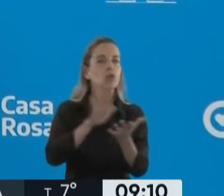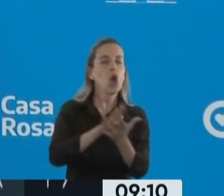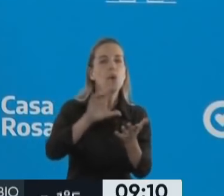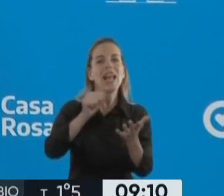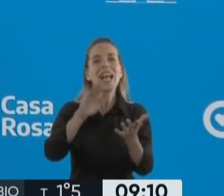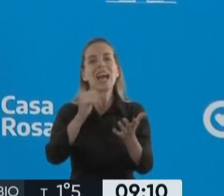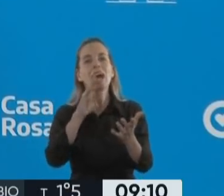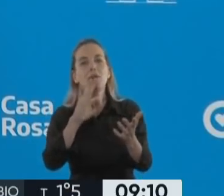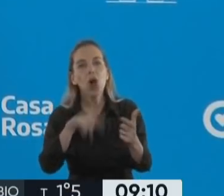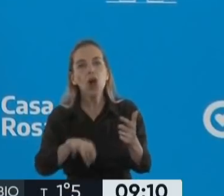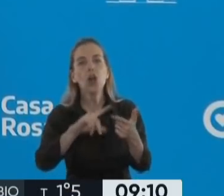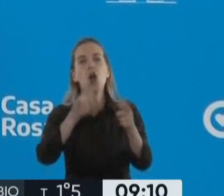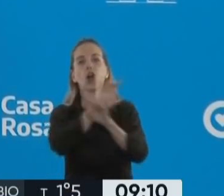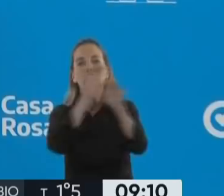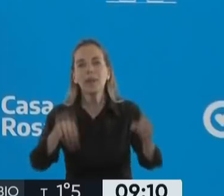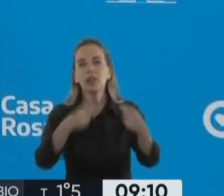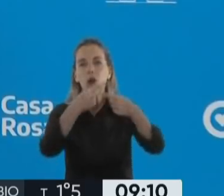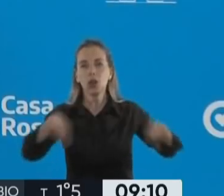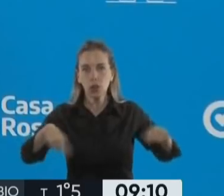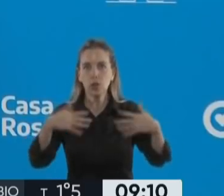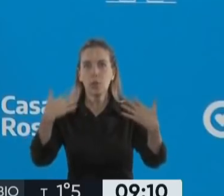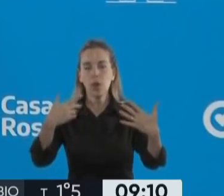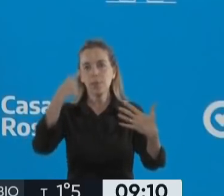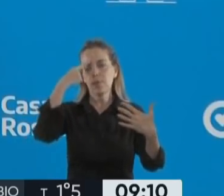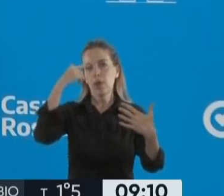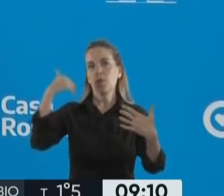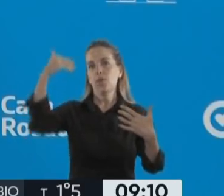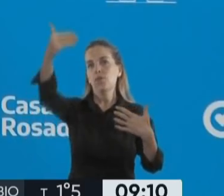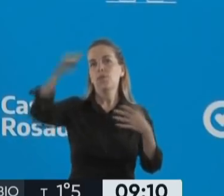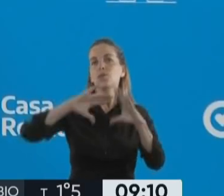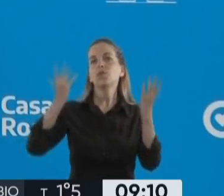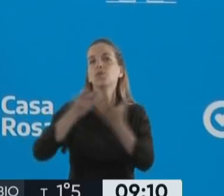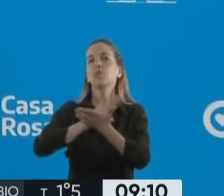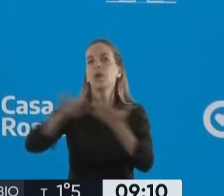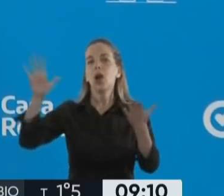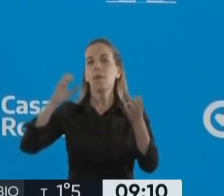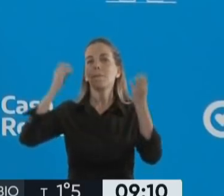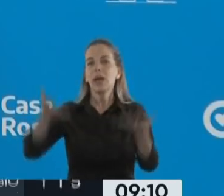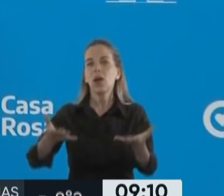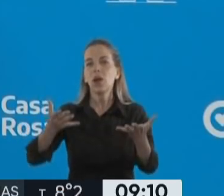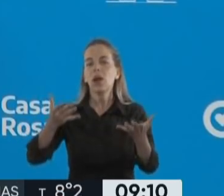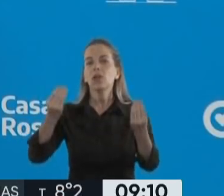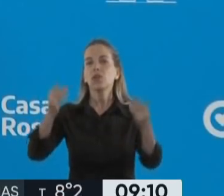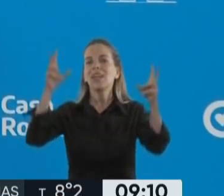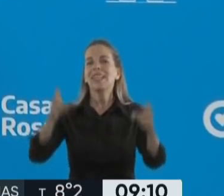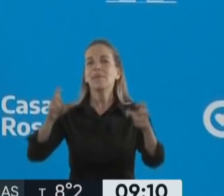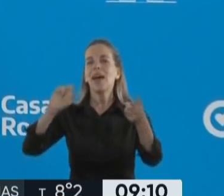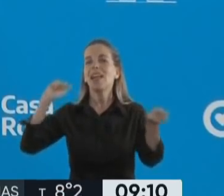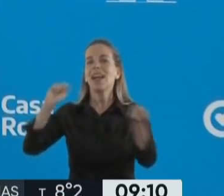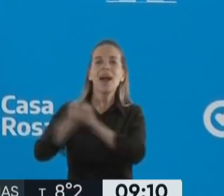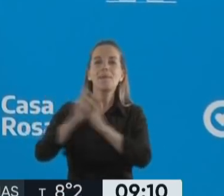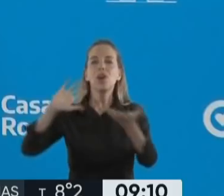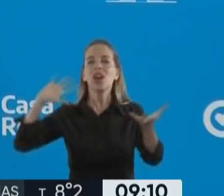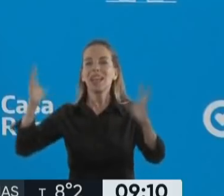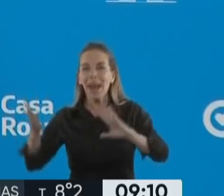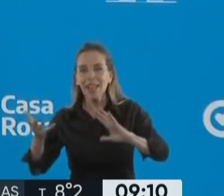carbono, y por lo tanto no podemos replicar en el nuevo mundo en el cual estamos discutiendo el cambio climático las desigualdades que venimos teniendo, y que